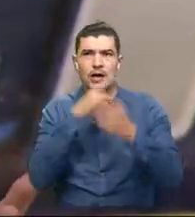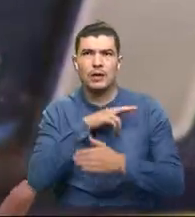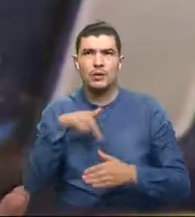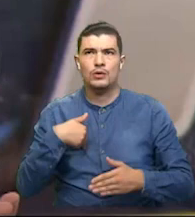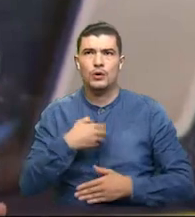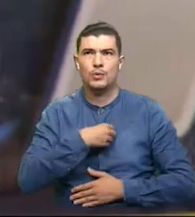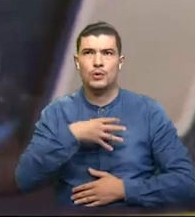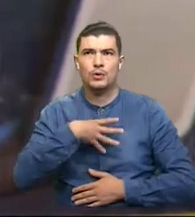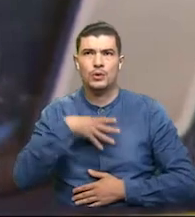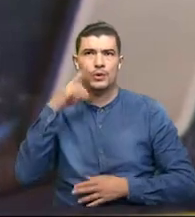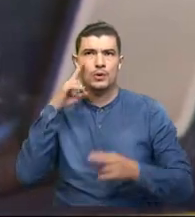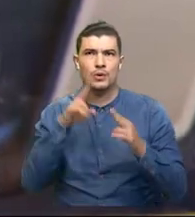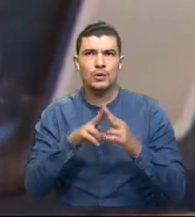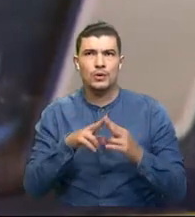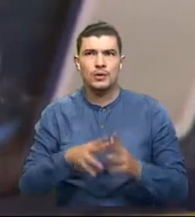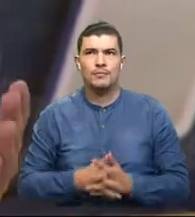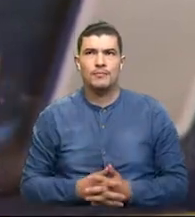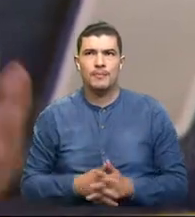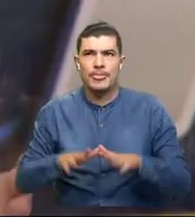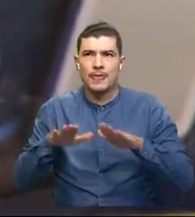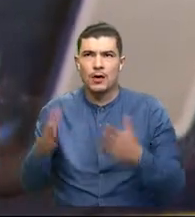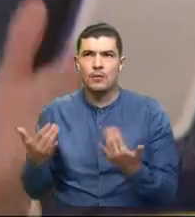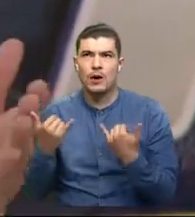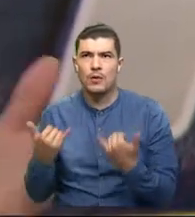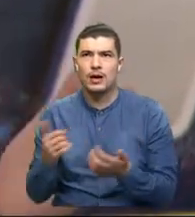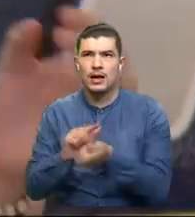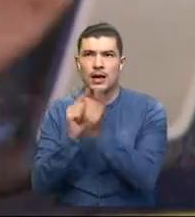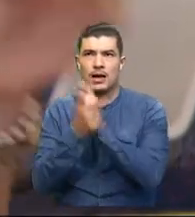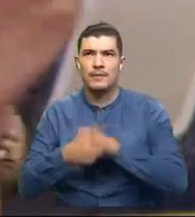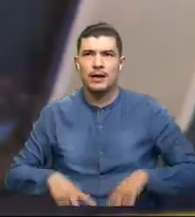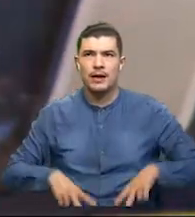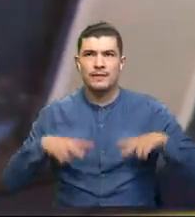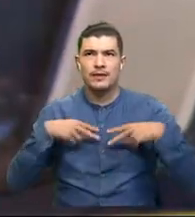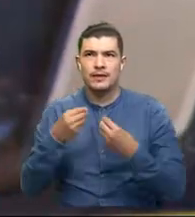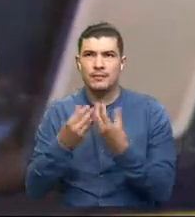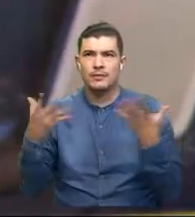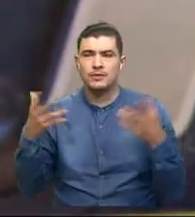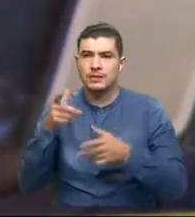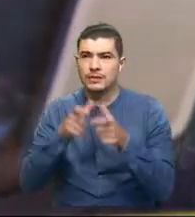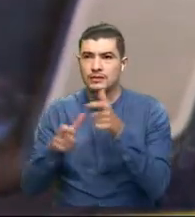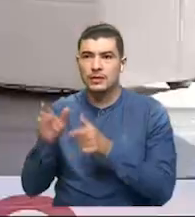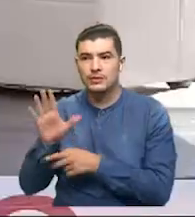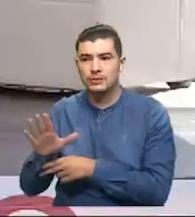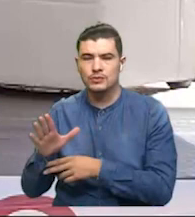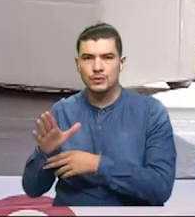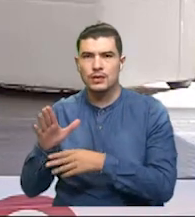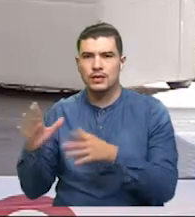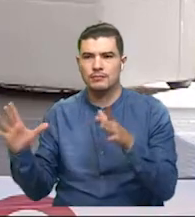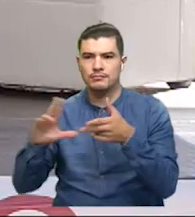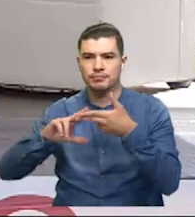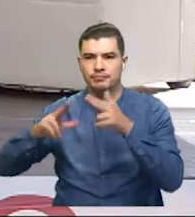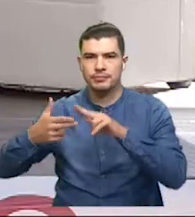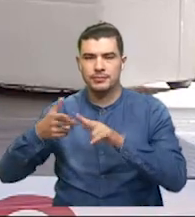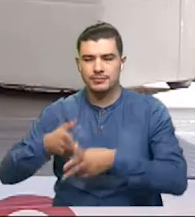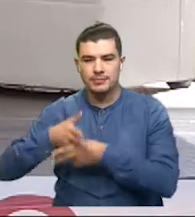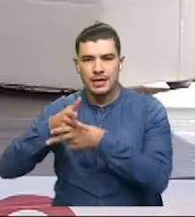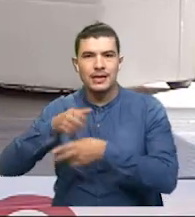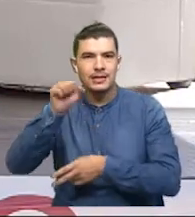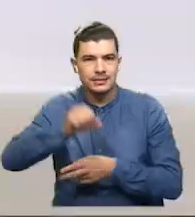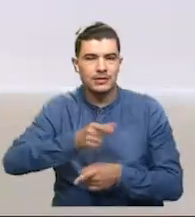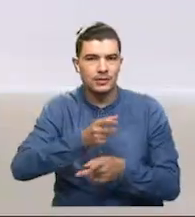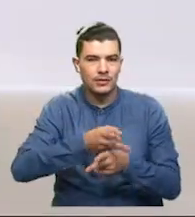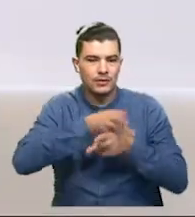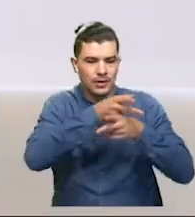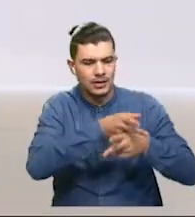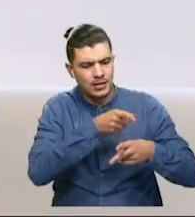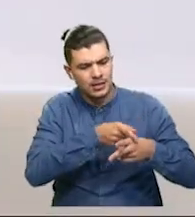la oportunidad de ver cómo ha cambiado la vida de muchas personas a través de la seguridad. Así es. Seguridad es un componente